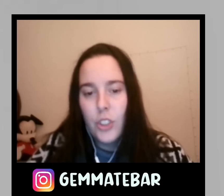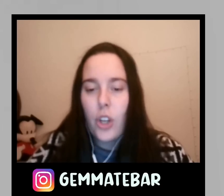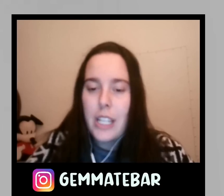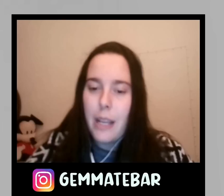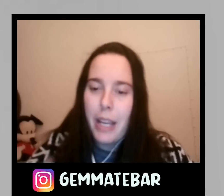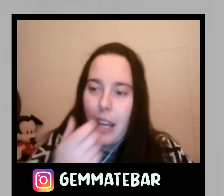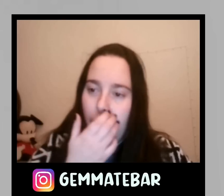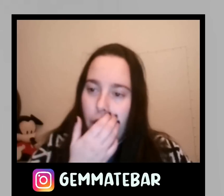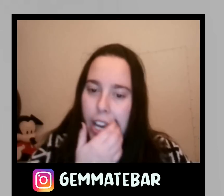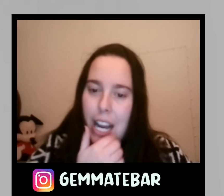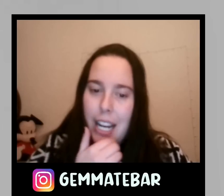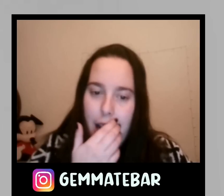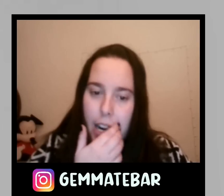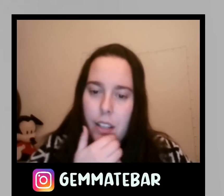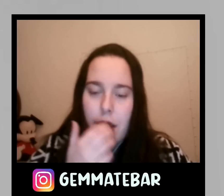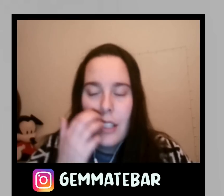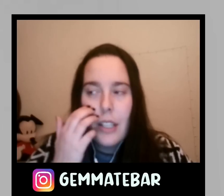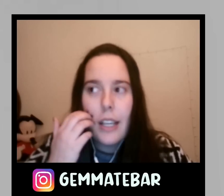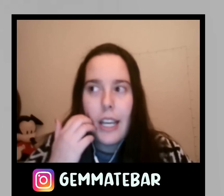sea